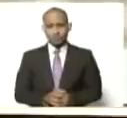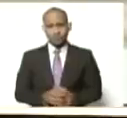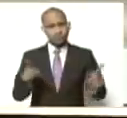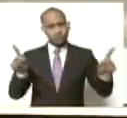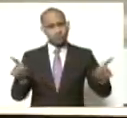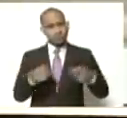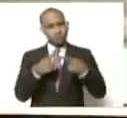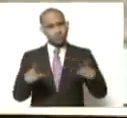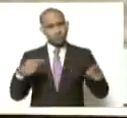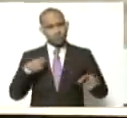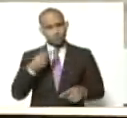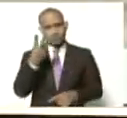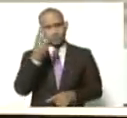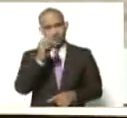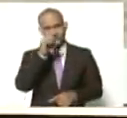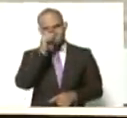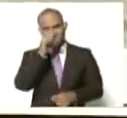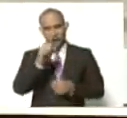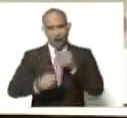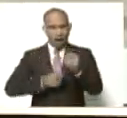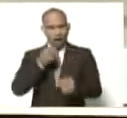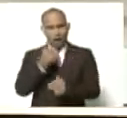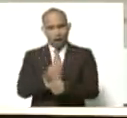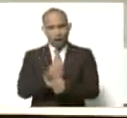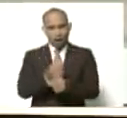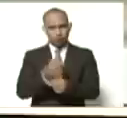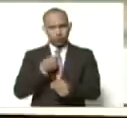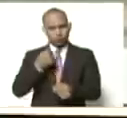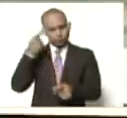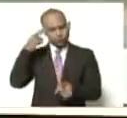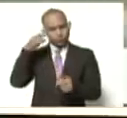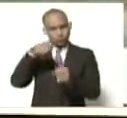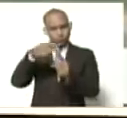cumplo 30 años como trabajador del metro.